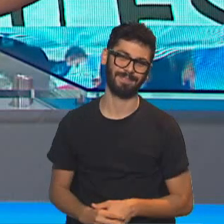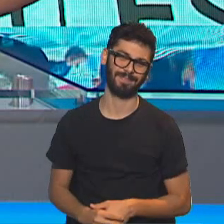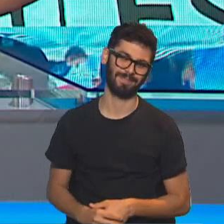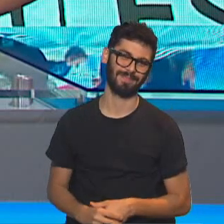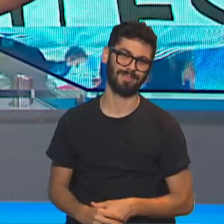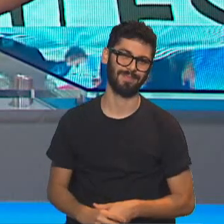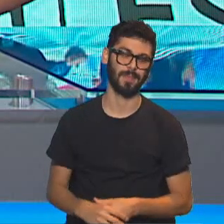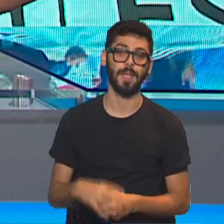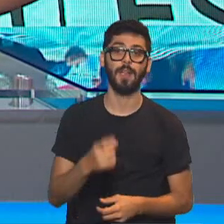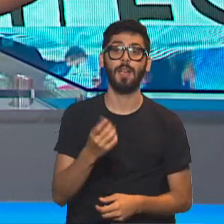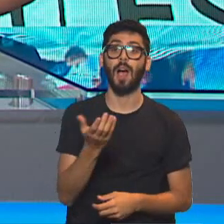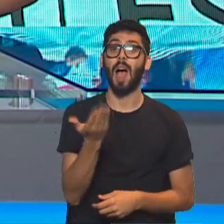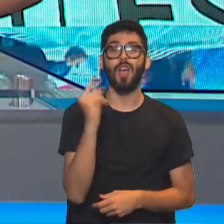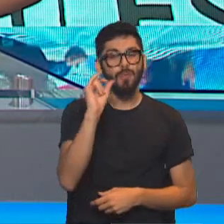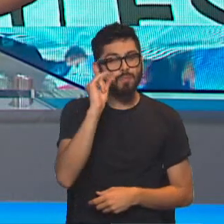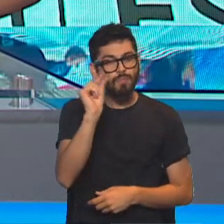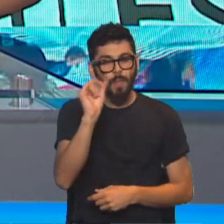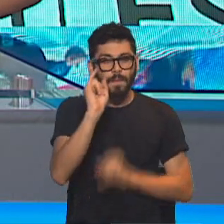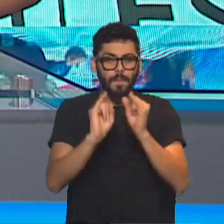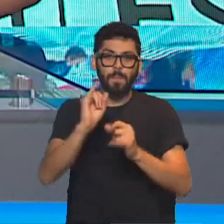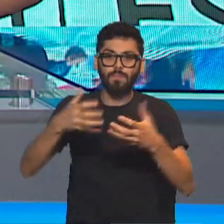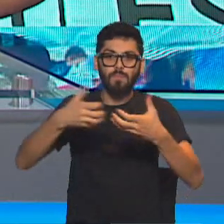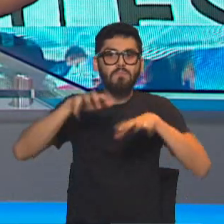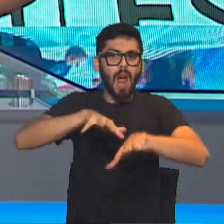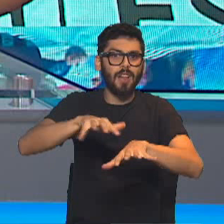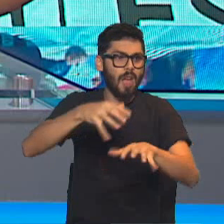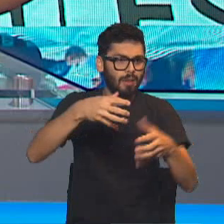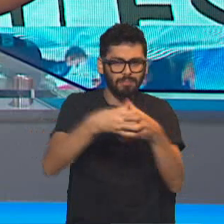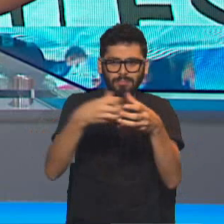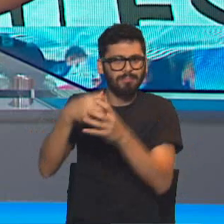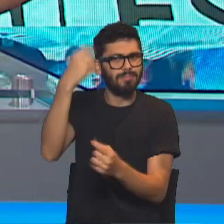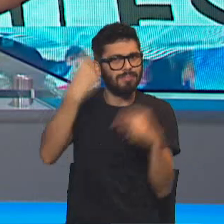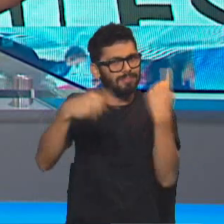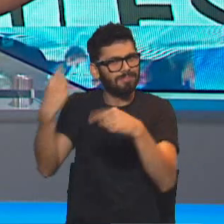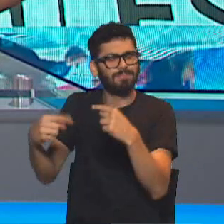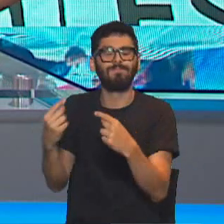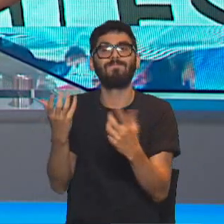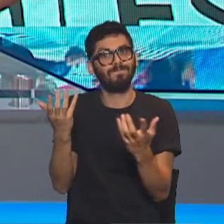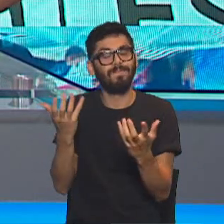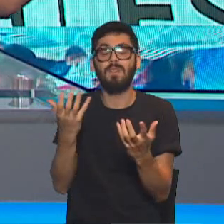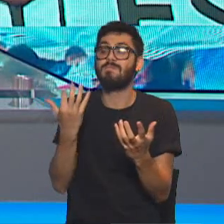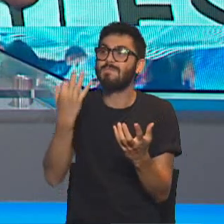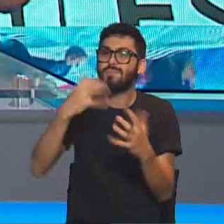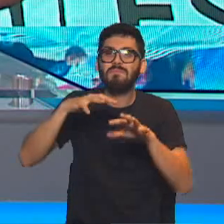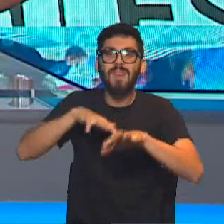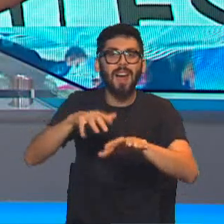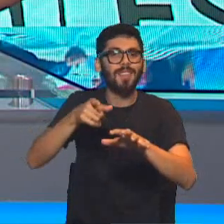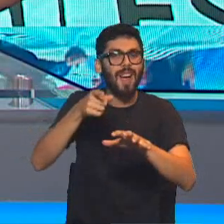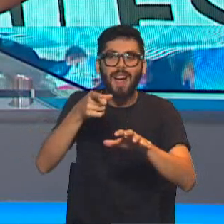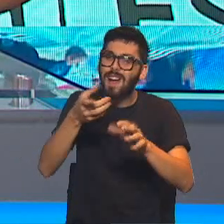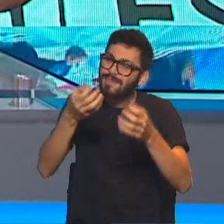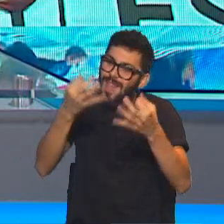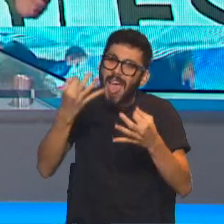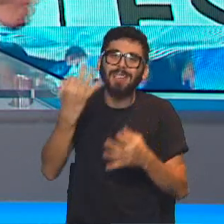Hace instantes hablábamos de lo variopinto, ¿no? De los asistentes a la marcha, como vos decías, Felicitas, y precisamente la manifestación tiene esto, la movilización tiene